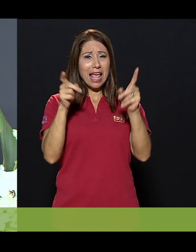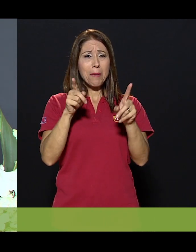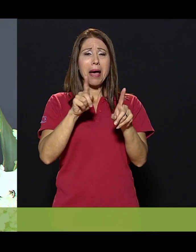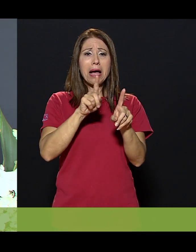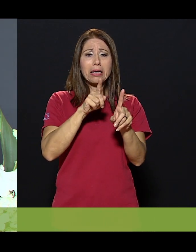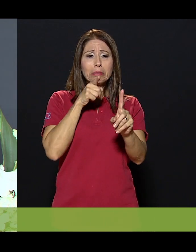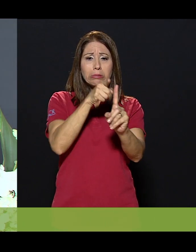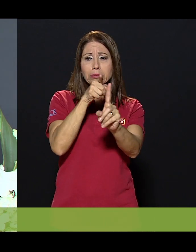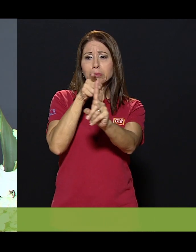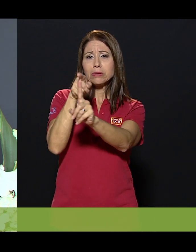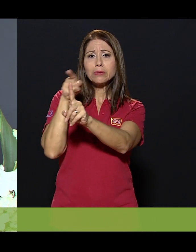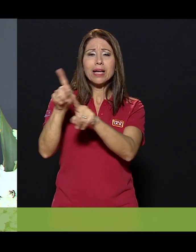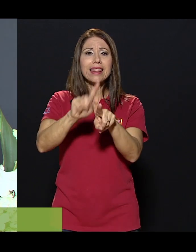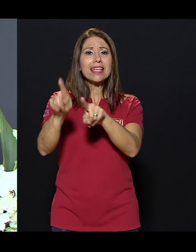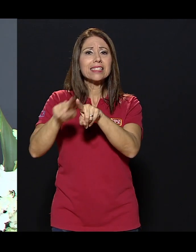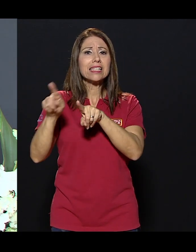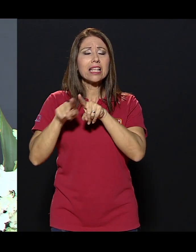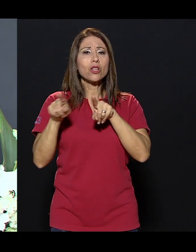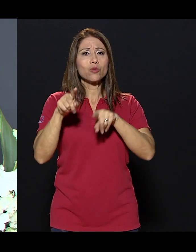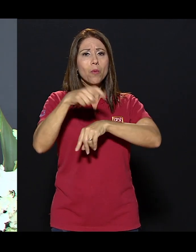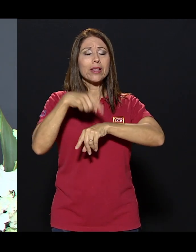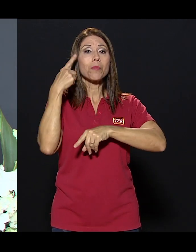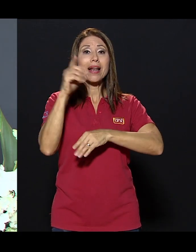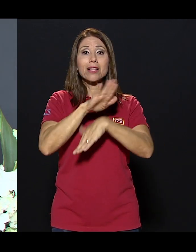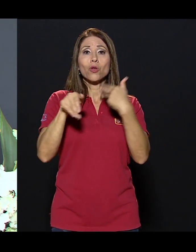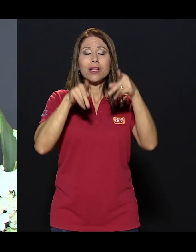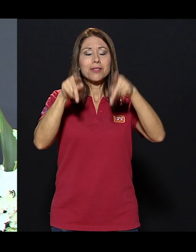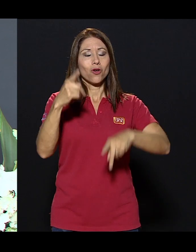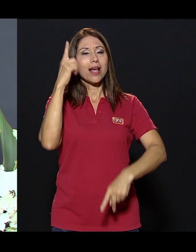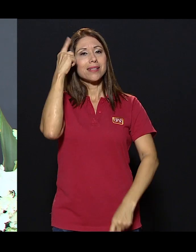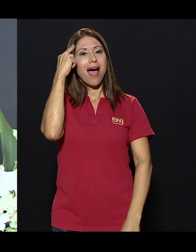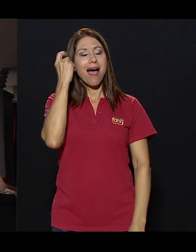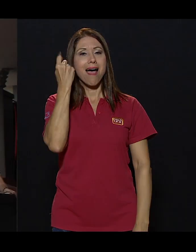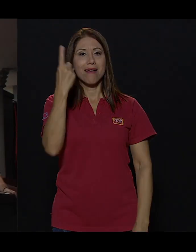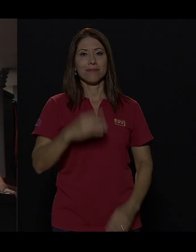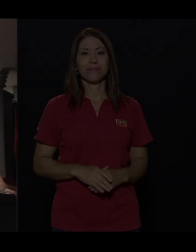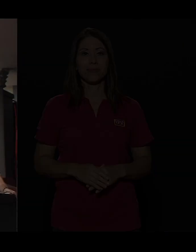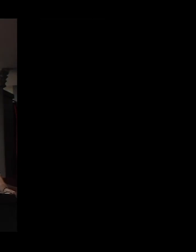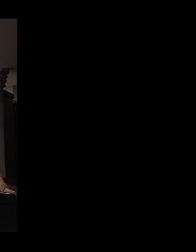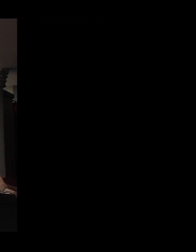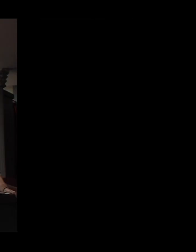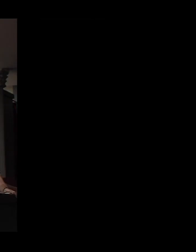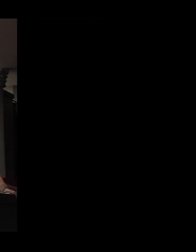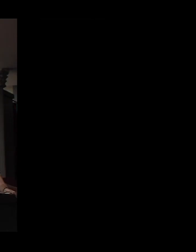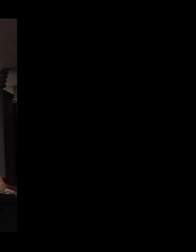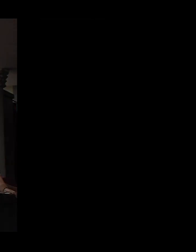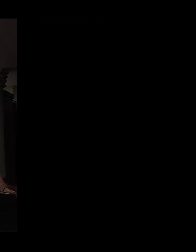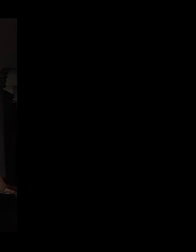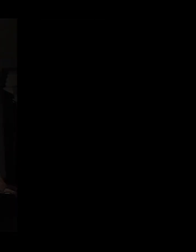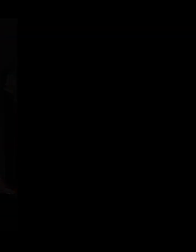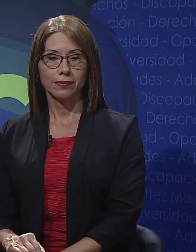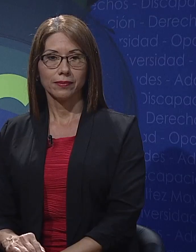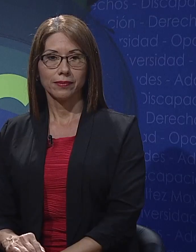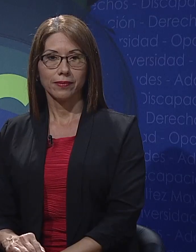tema en distintas direcciones para que sea conocido y entendido por todas las personas.